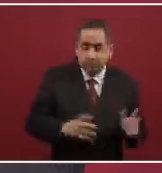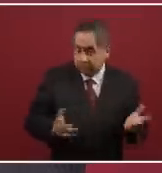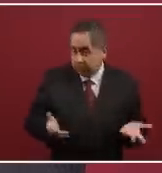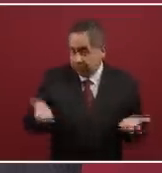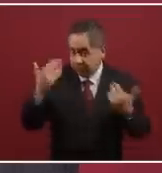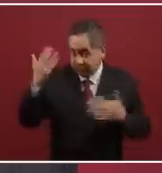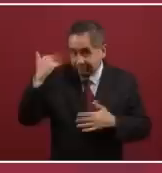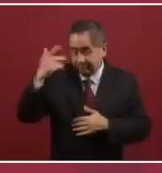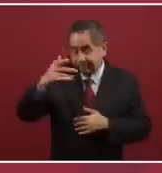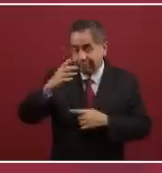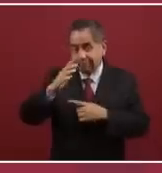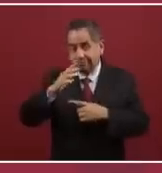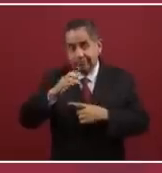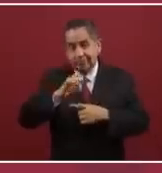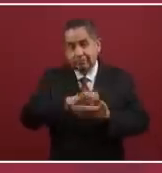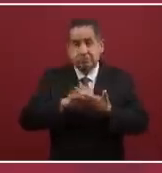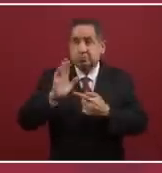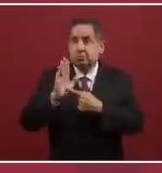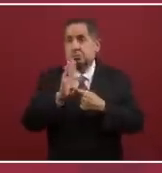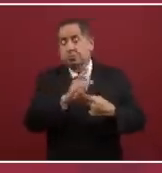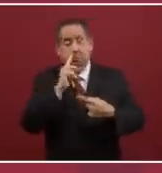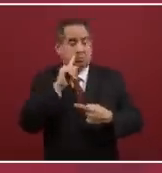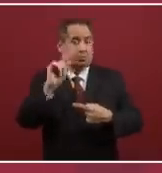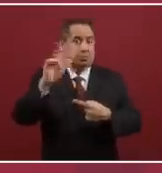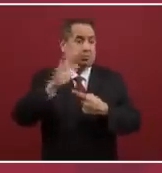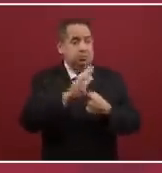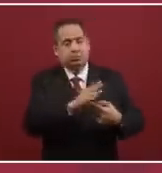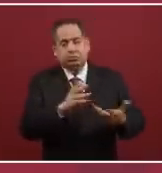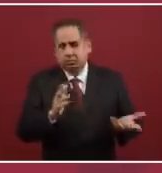ejemplo pues a seguir.